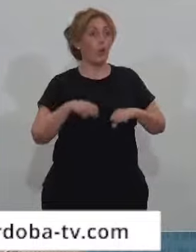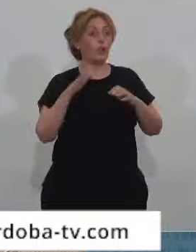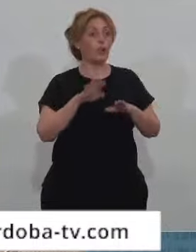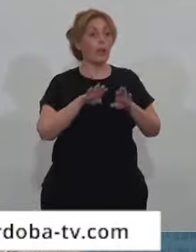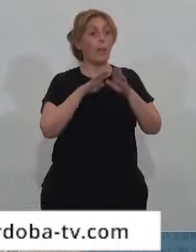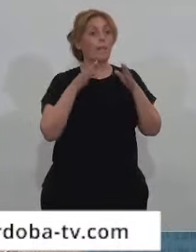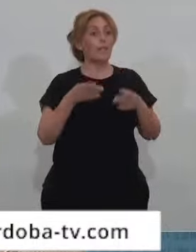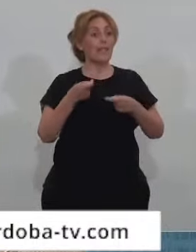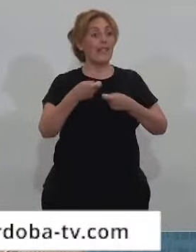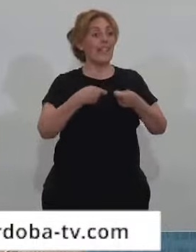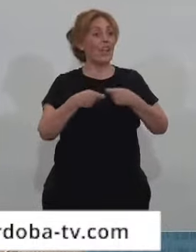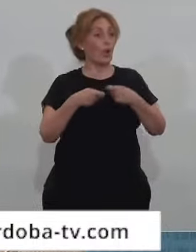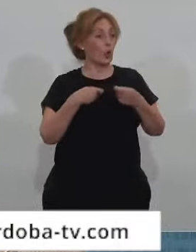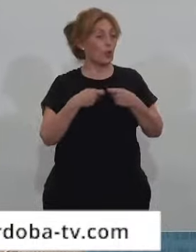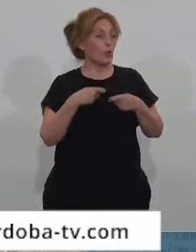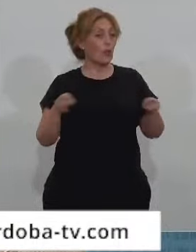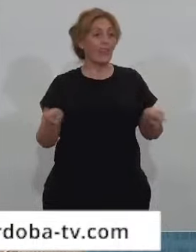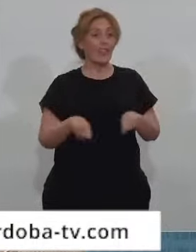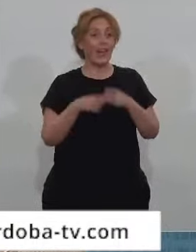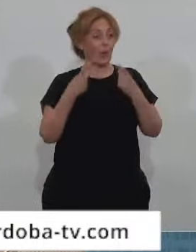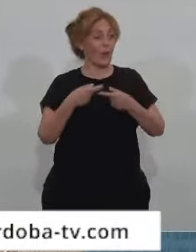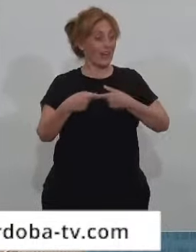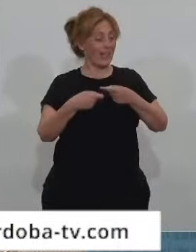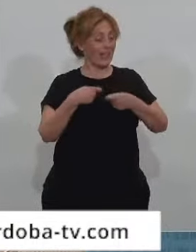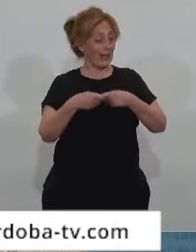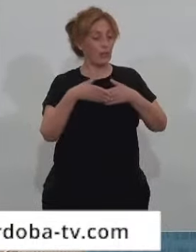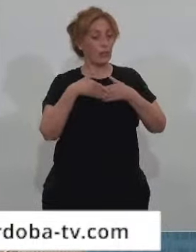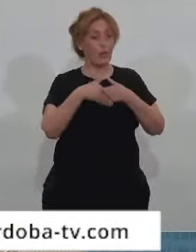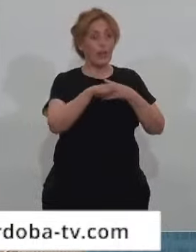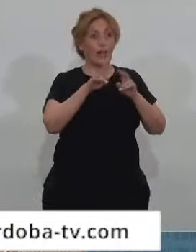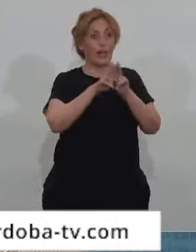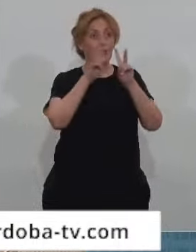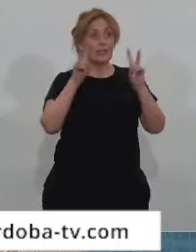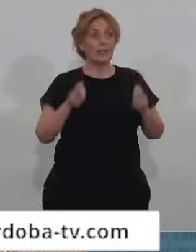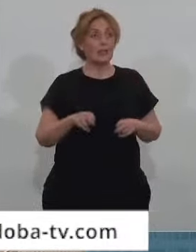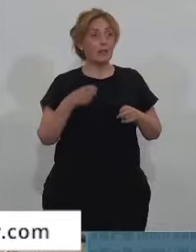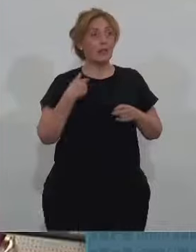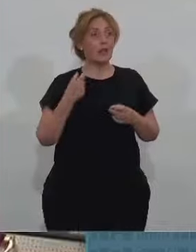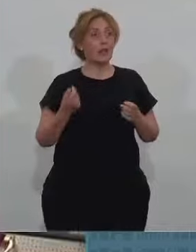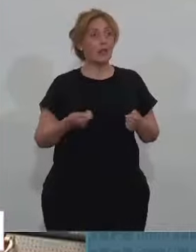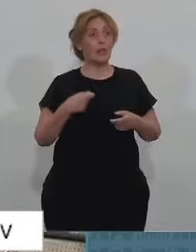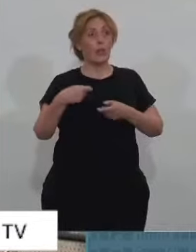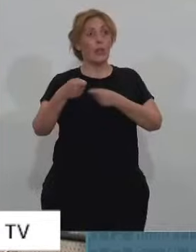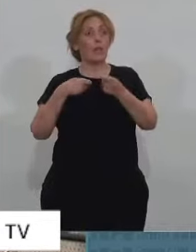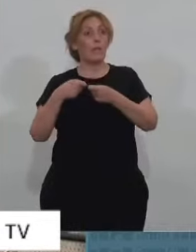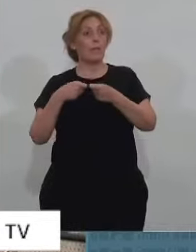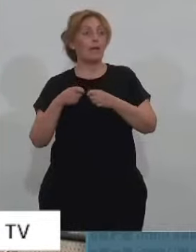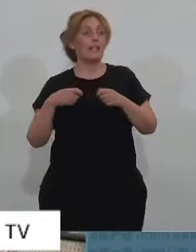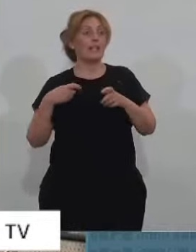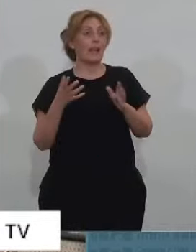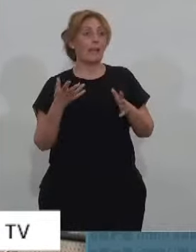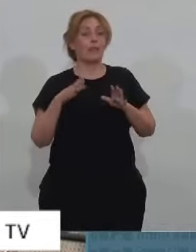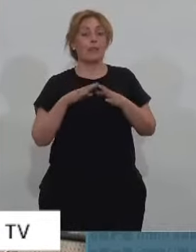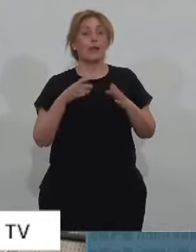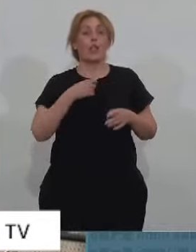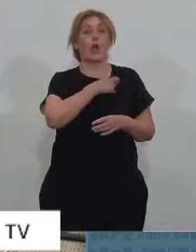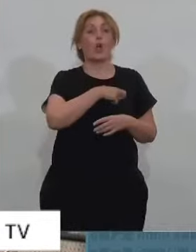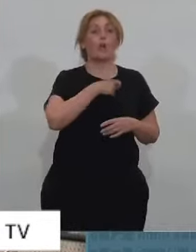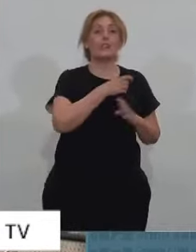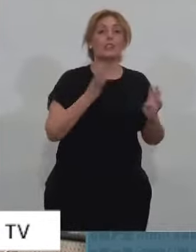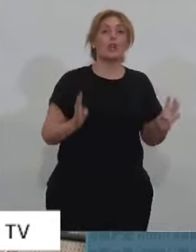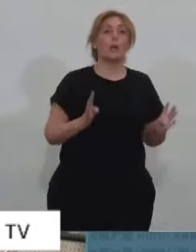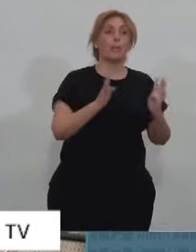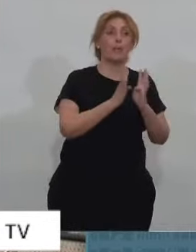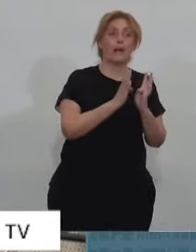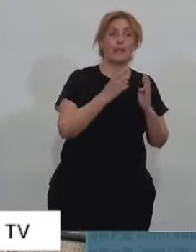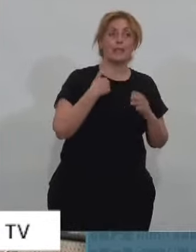hacer en referencia al mismo tendríamos que llevarlo a mesa de negociación, no una comisión paritaria. De haber tratado el tema del teletrabajo ayer en comisión